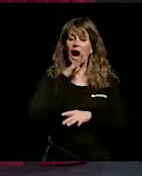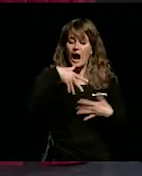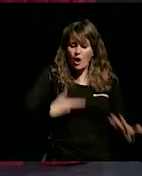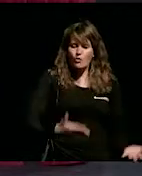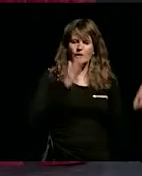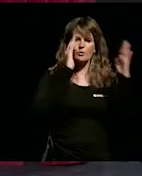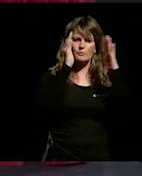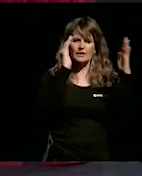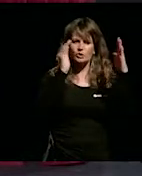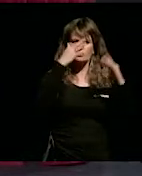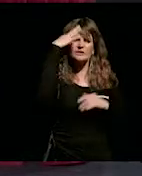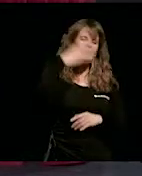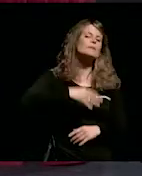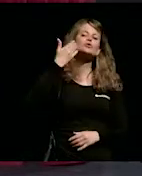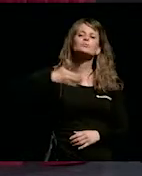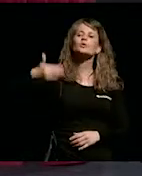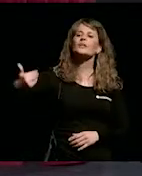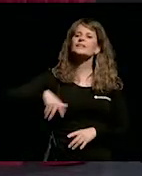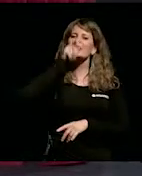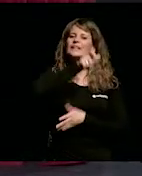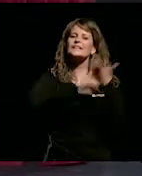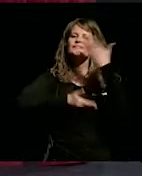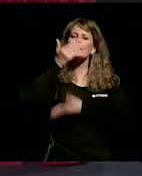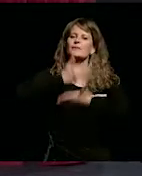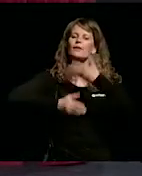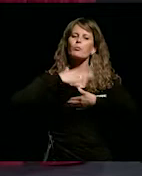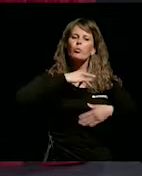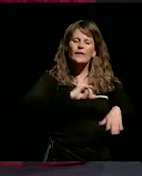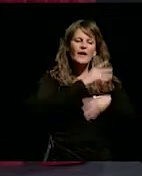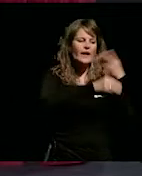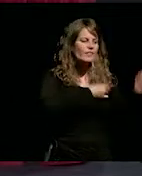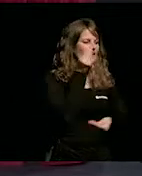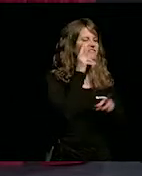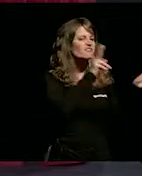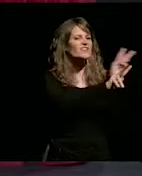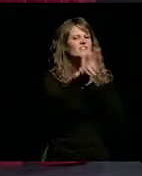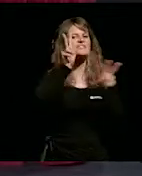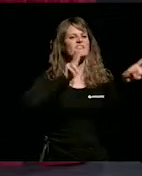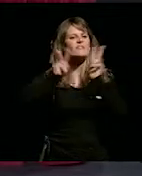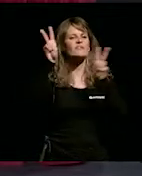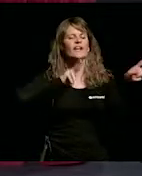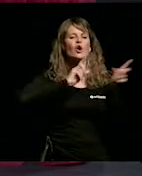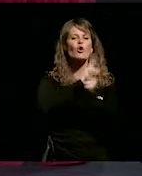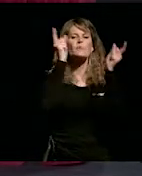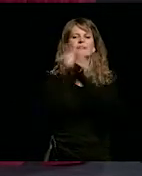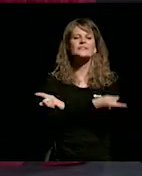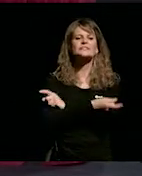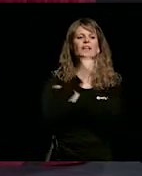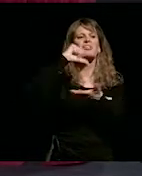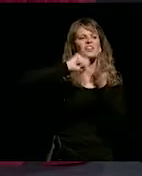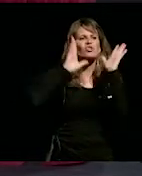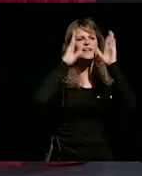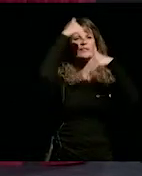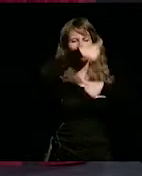Creemos que es importante que la gente discapacitada pueda hacer visible, pueda convertirse en el centro de la